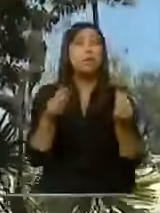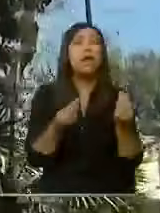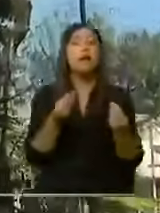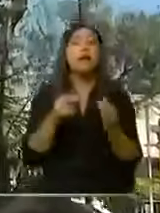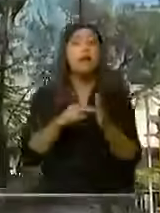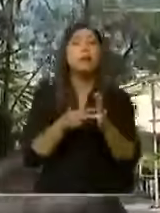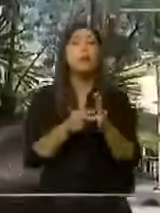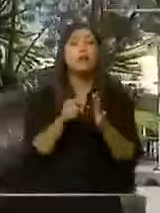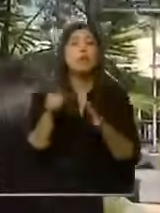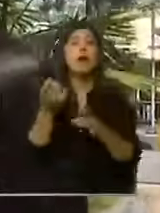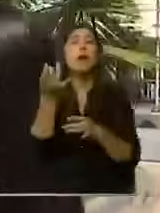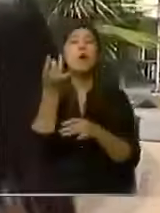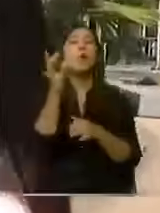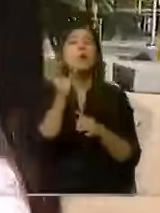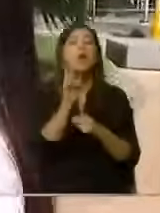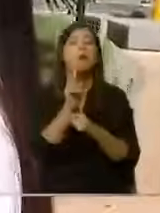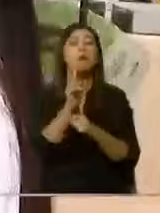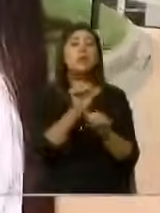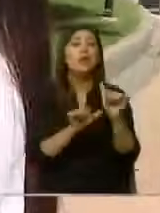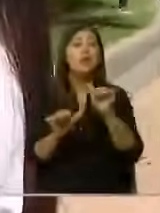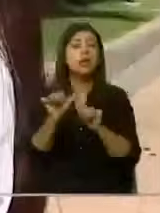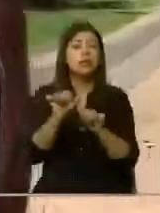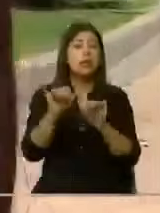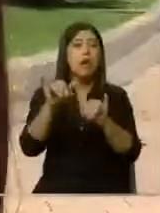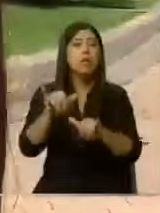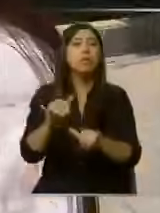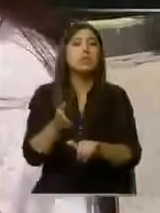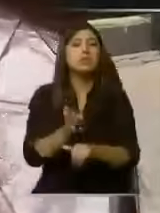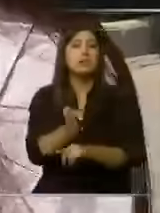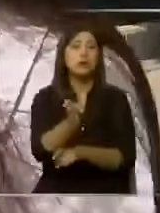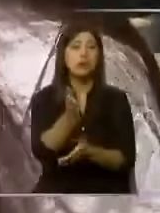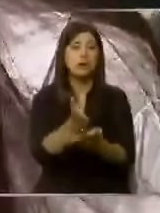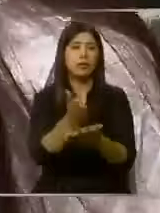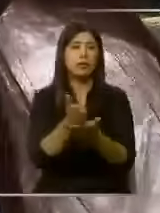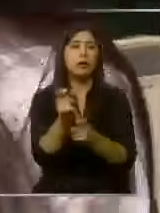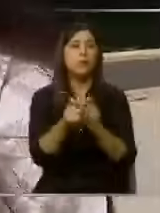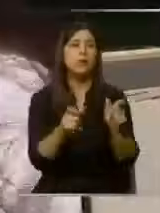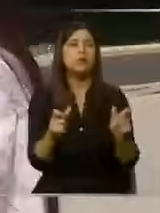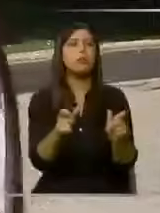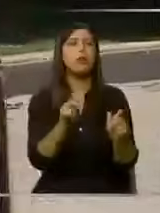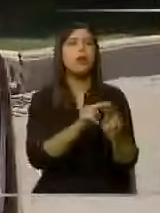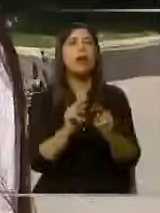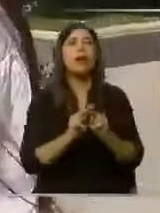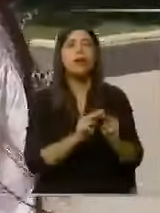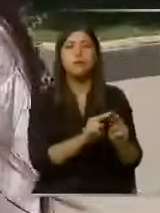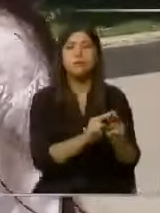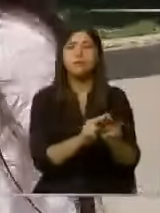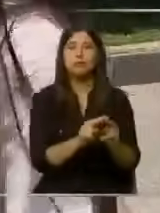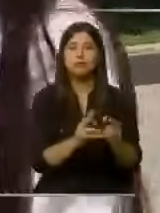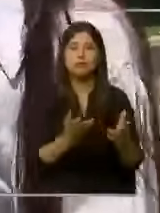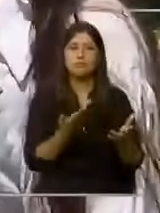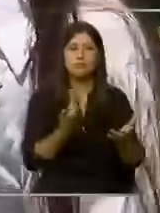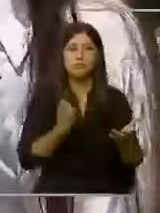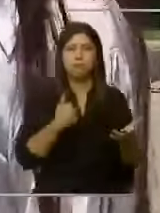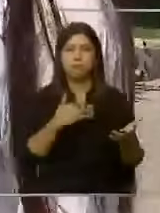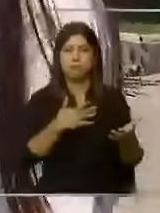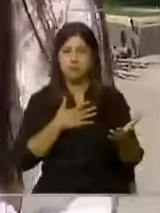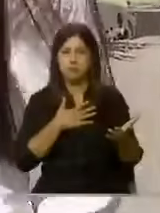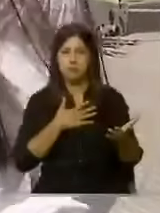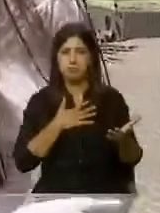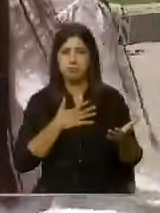única profesora de química que quedó en el establecimiento. Las personas que llevaban a cabo todo esto, ¿qué ganas vamos a tener de